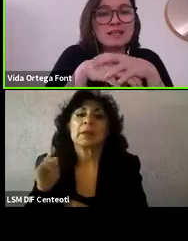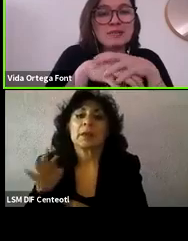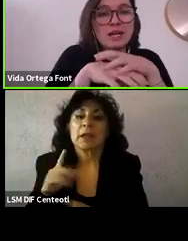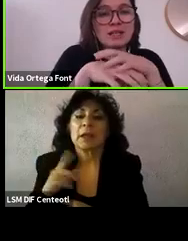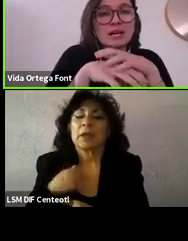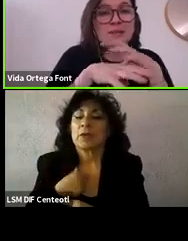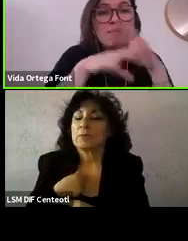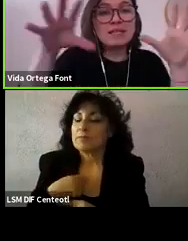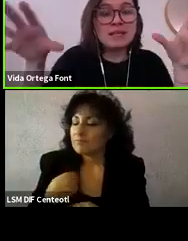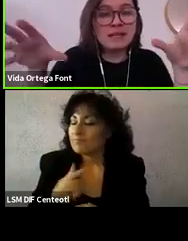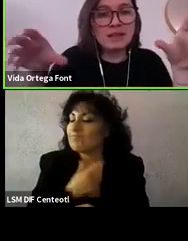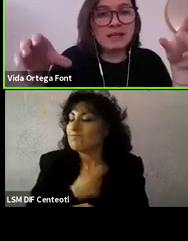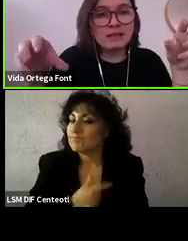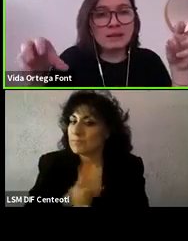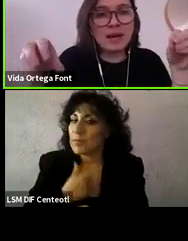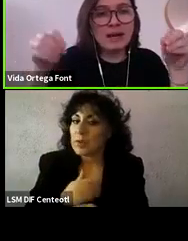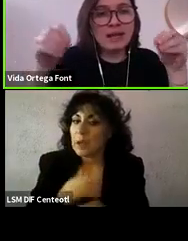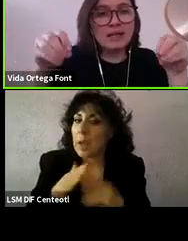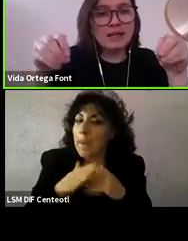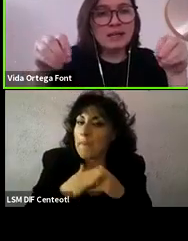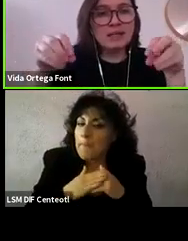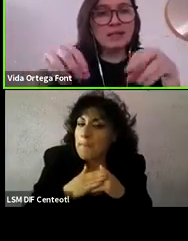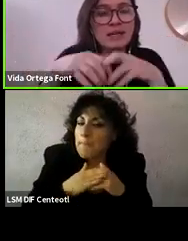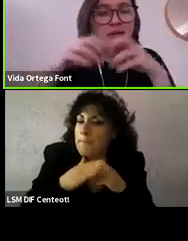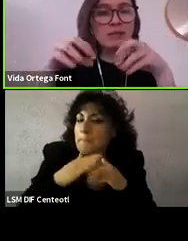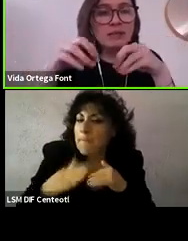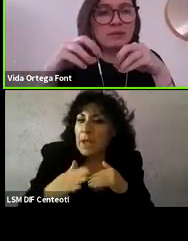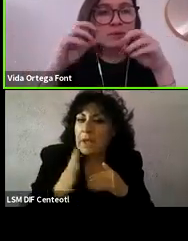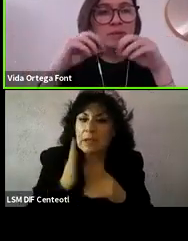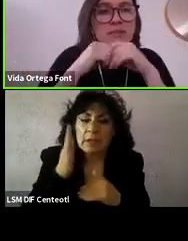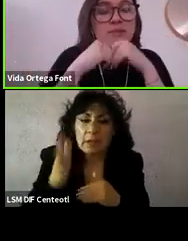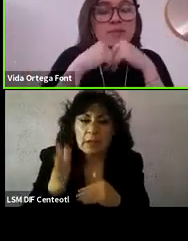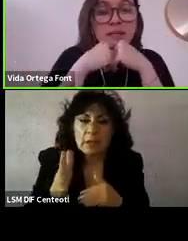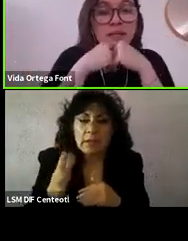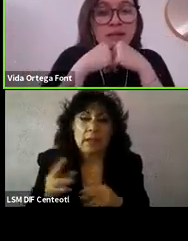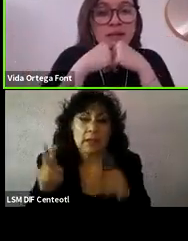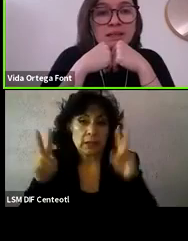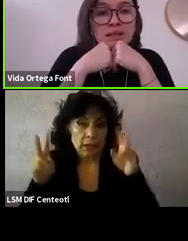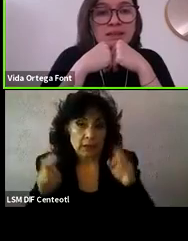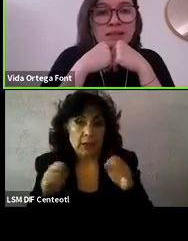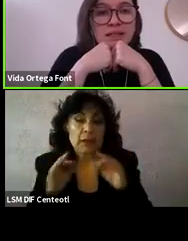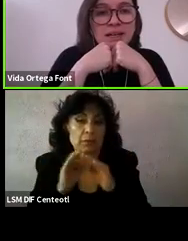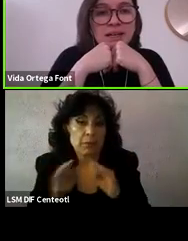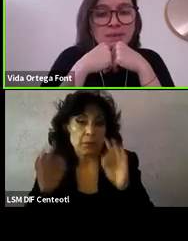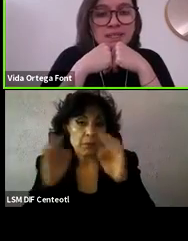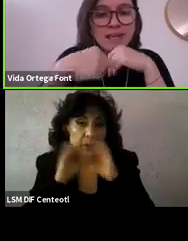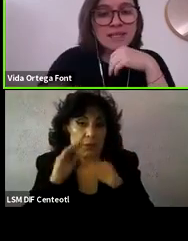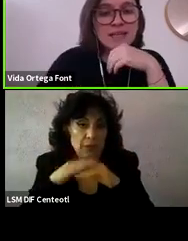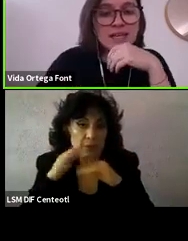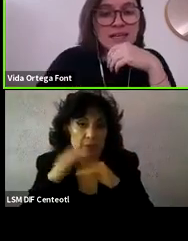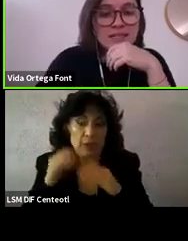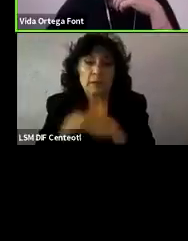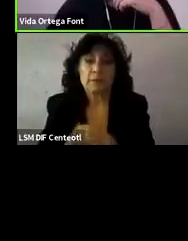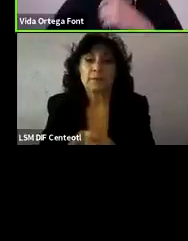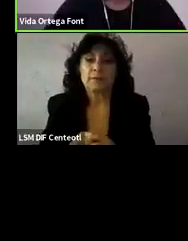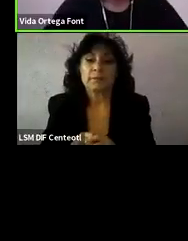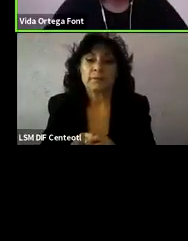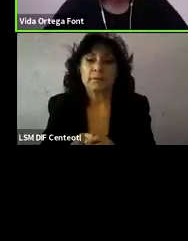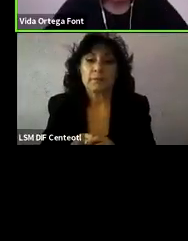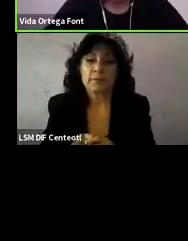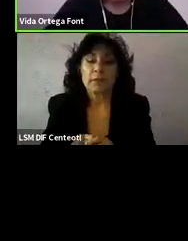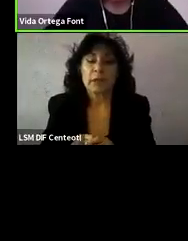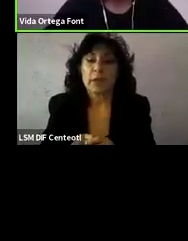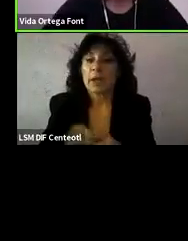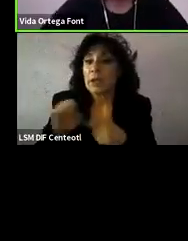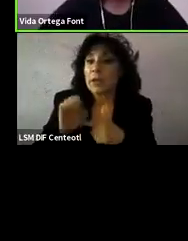sí hacer un alcance más allá del tema eje y del objetivo principal que tienen las mesas, y eso es